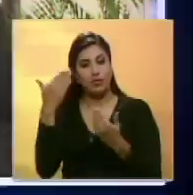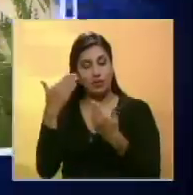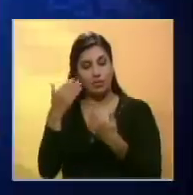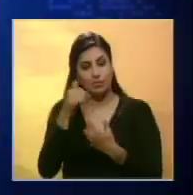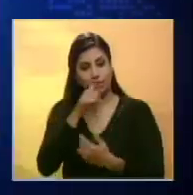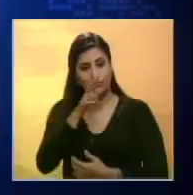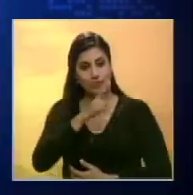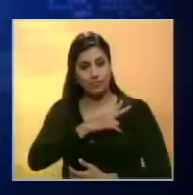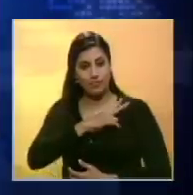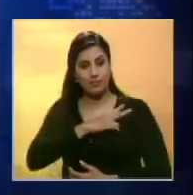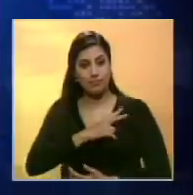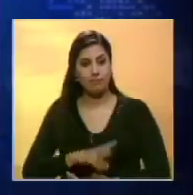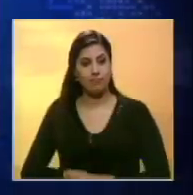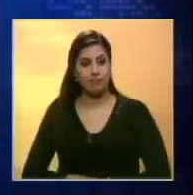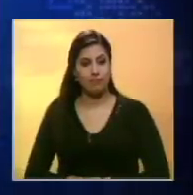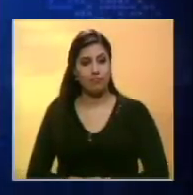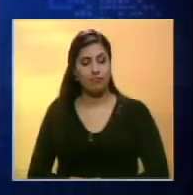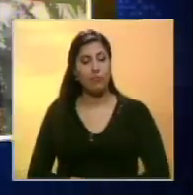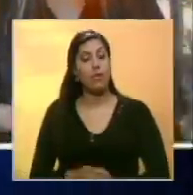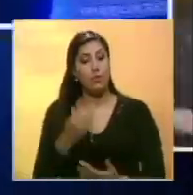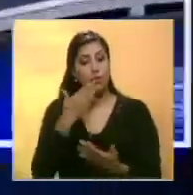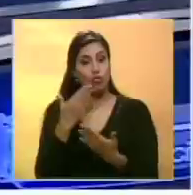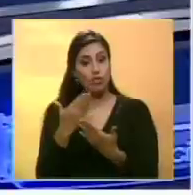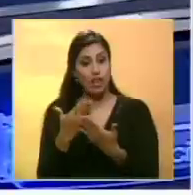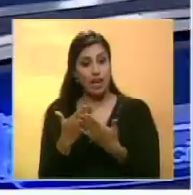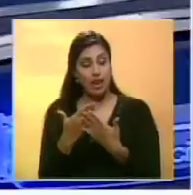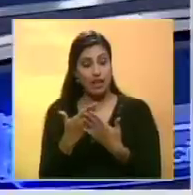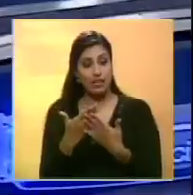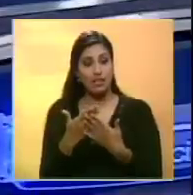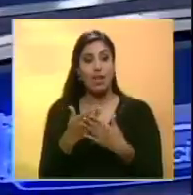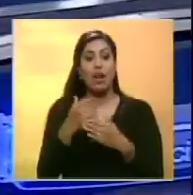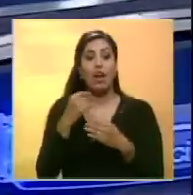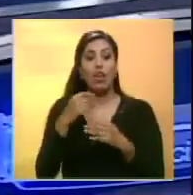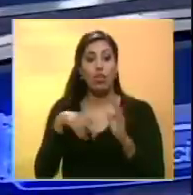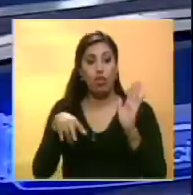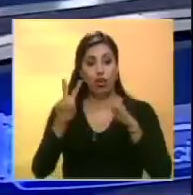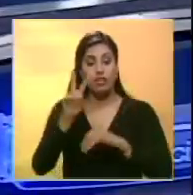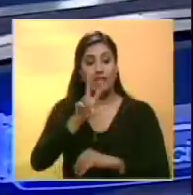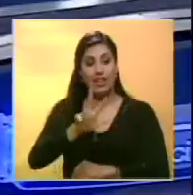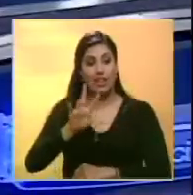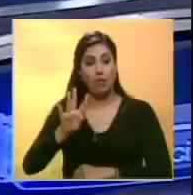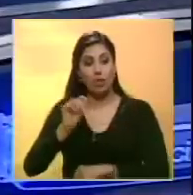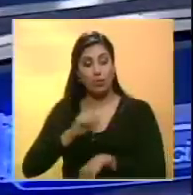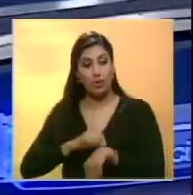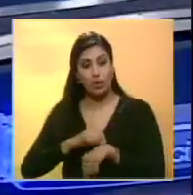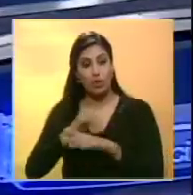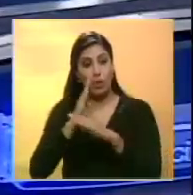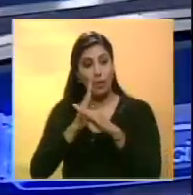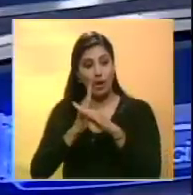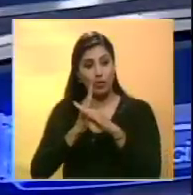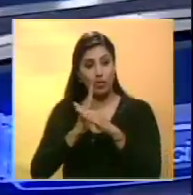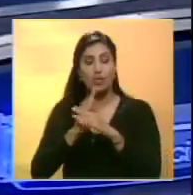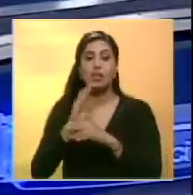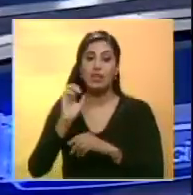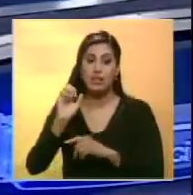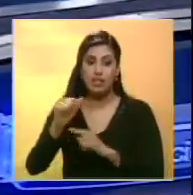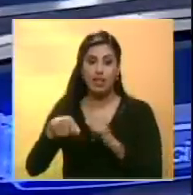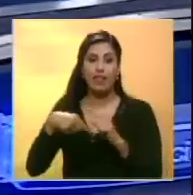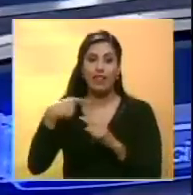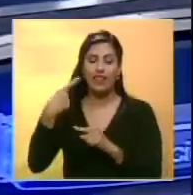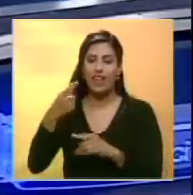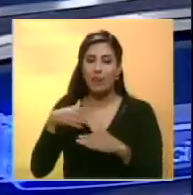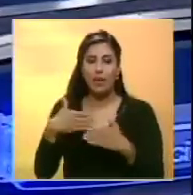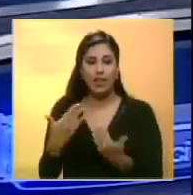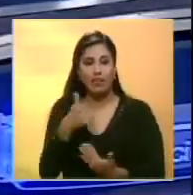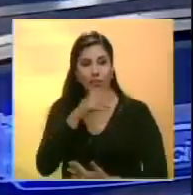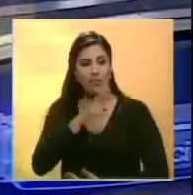la emisión meridiana de su noticiero Venevisión. Muchísimas gracias, Milagros. Amigos, 12:34 minutos, es tiempo de hacer una pausa. Así es, Néstor, y más